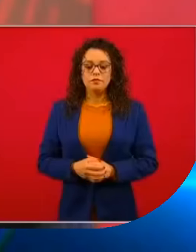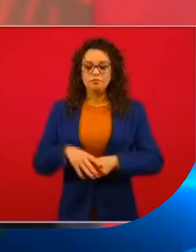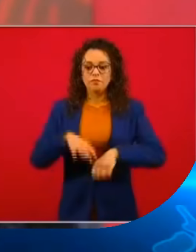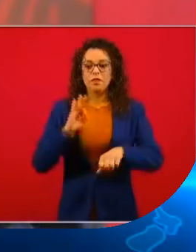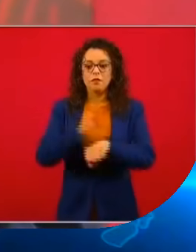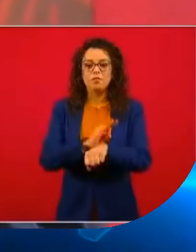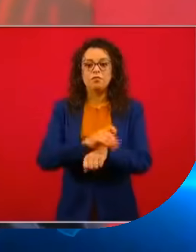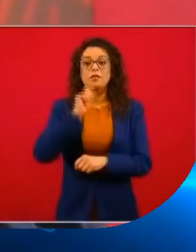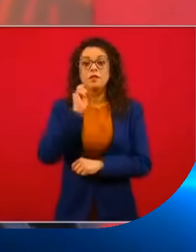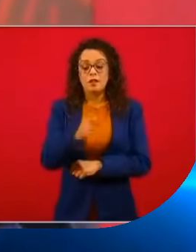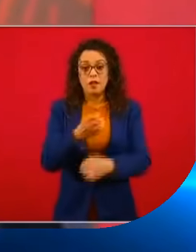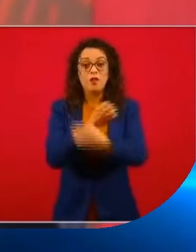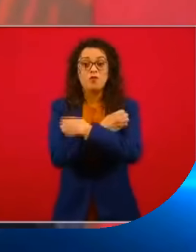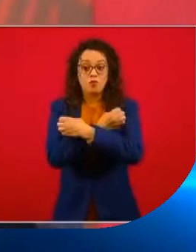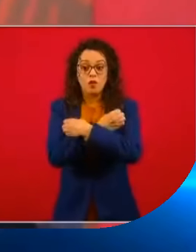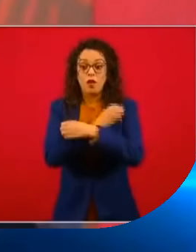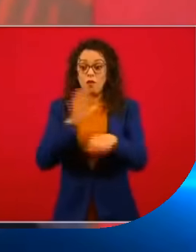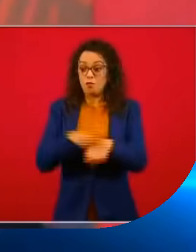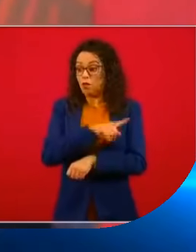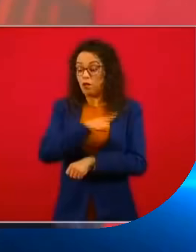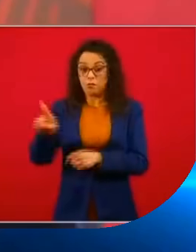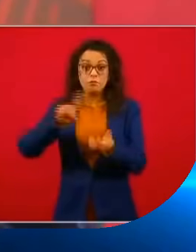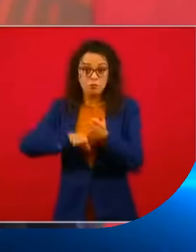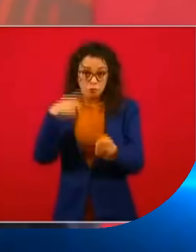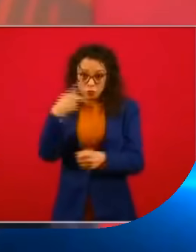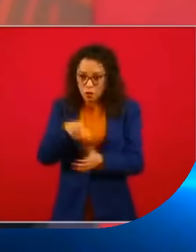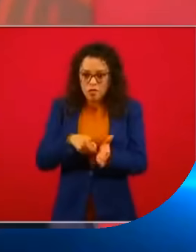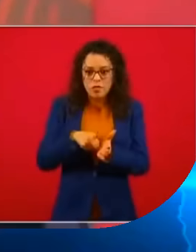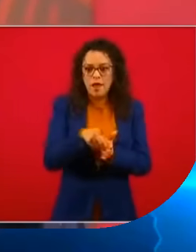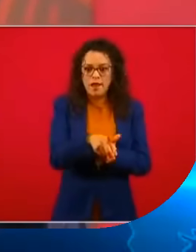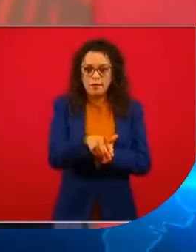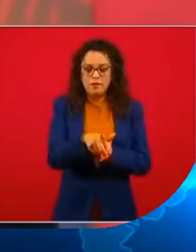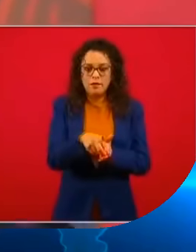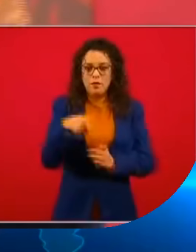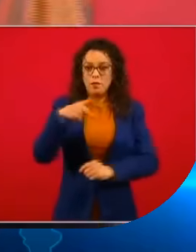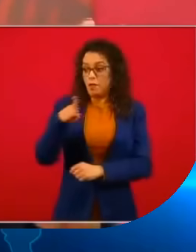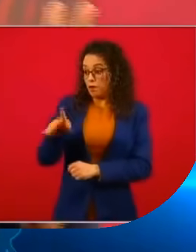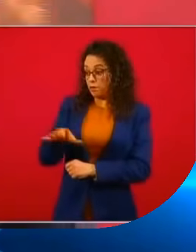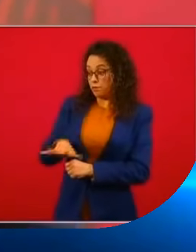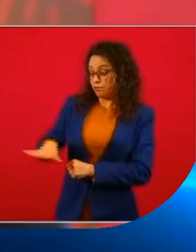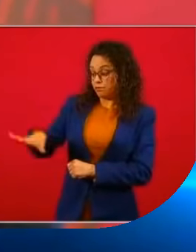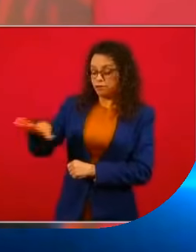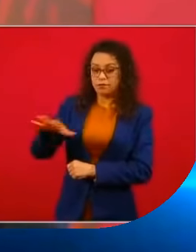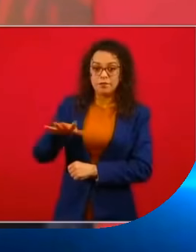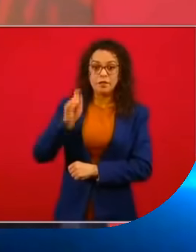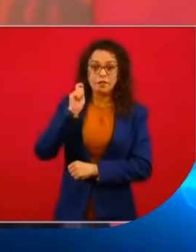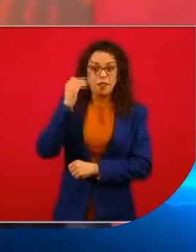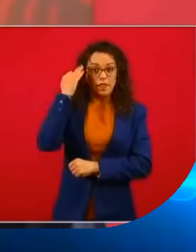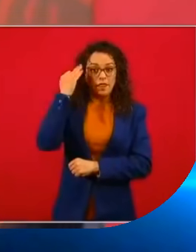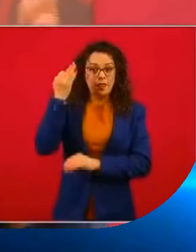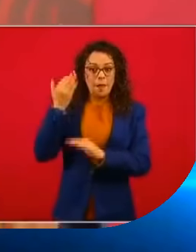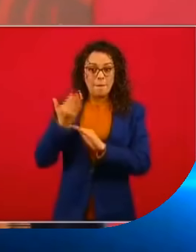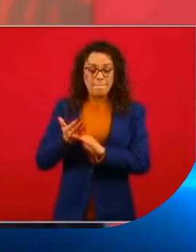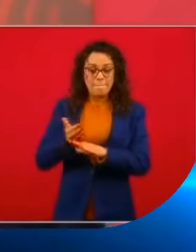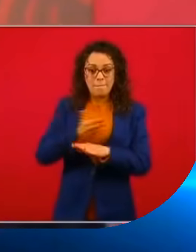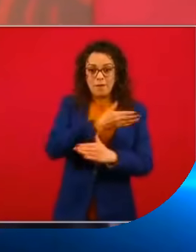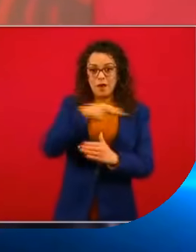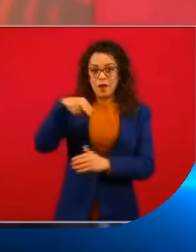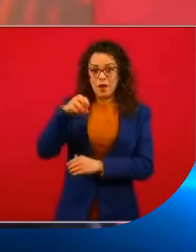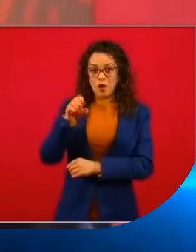porque ellos apostaron durante todo el periodo neoliberal a la